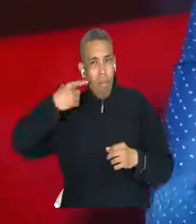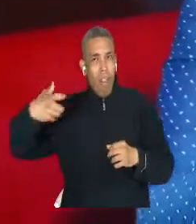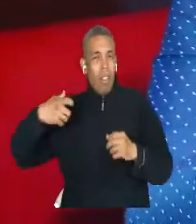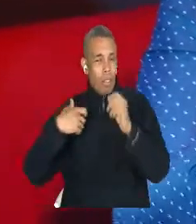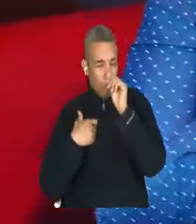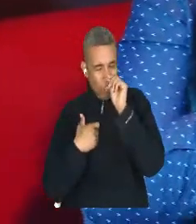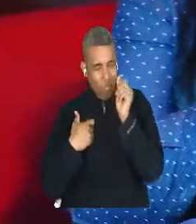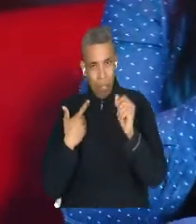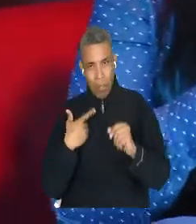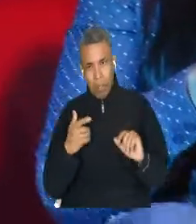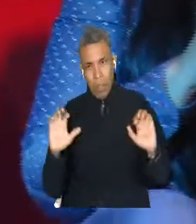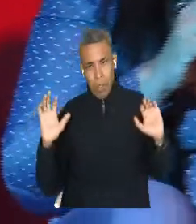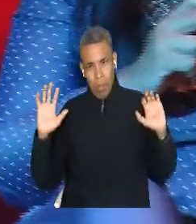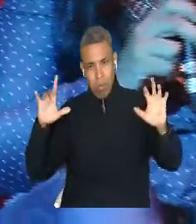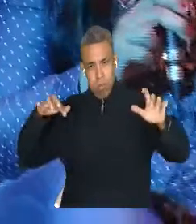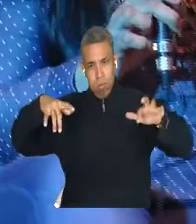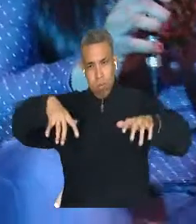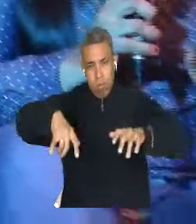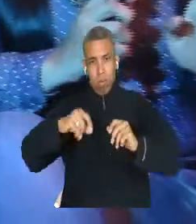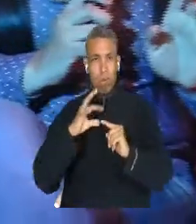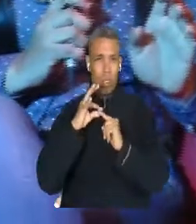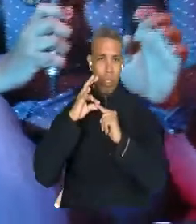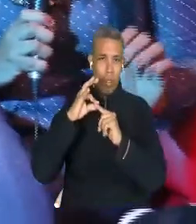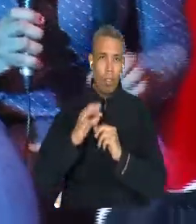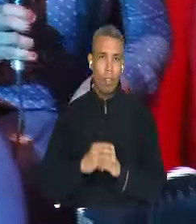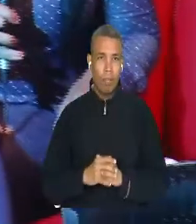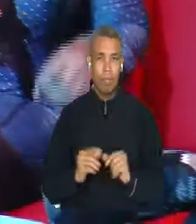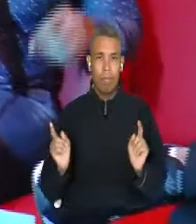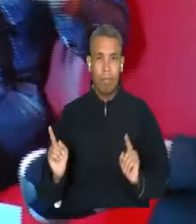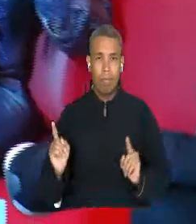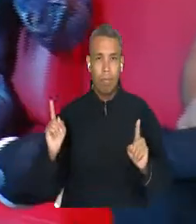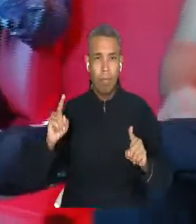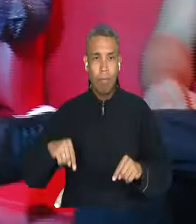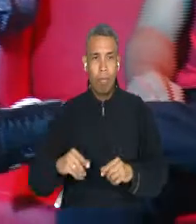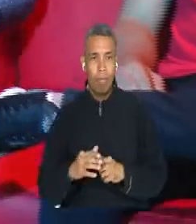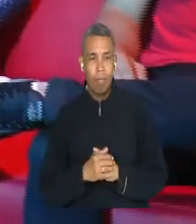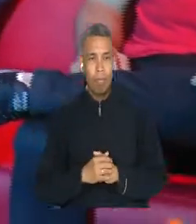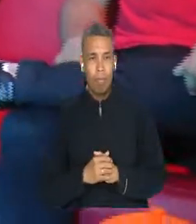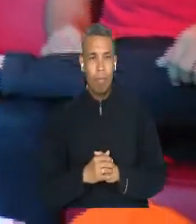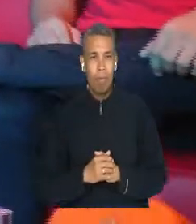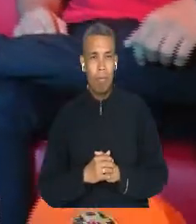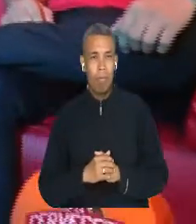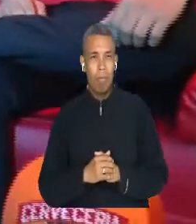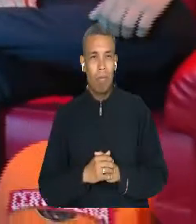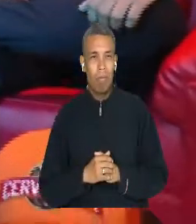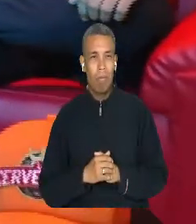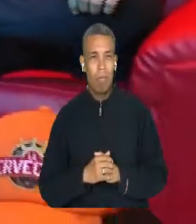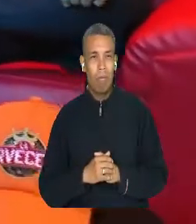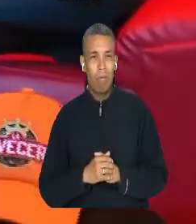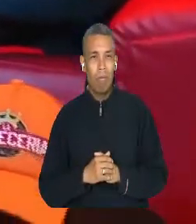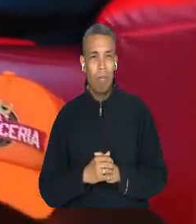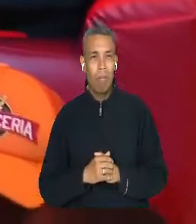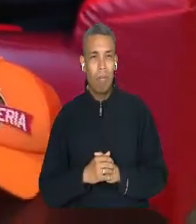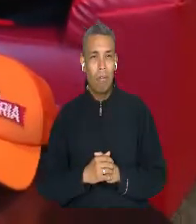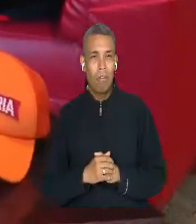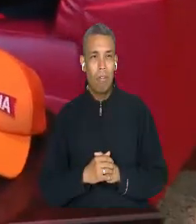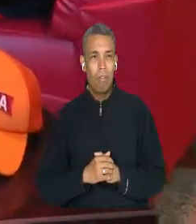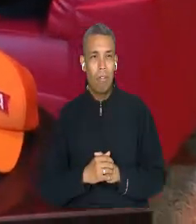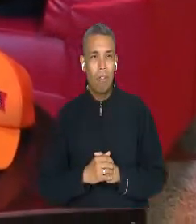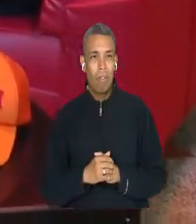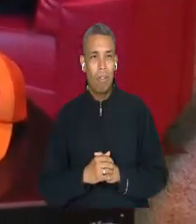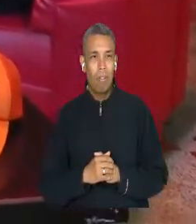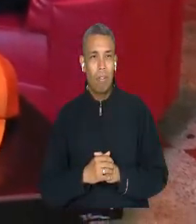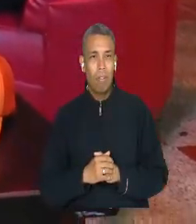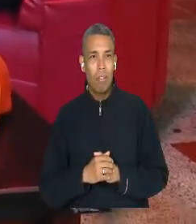Bueno, también está con nosotros Juan David Gordillo, que es uno de los encargados de hacer que la clientela de la cervecería se sienta a gusto.